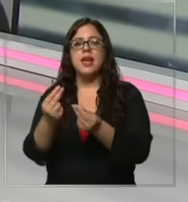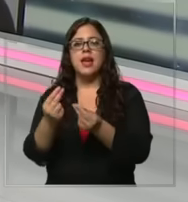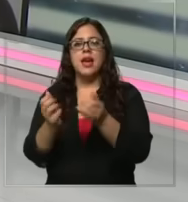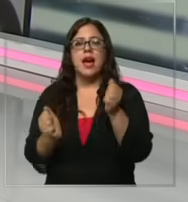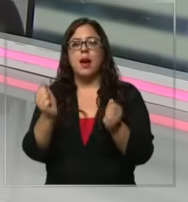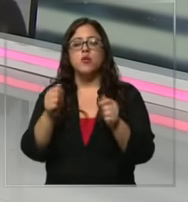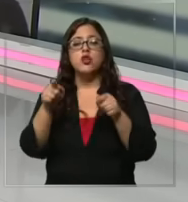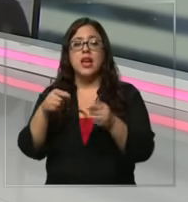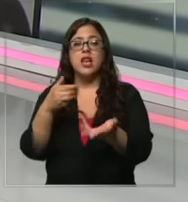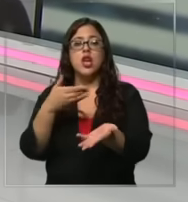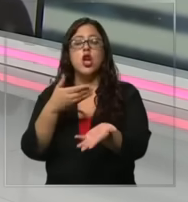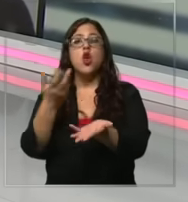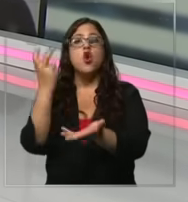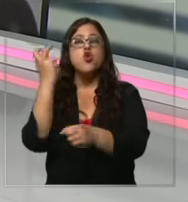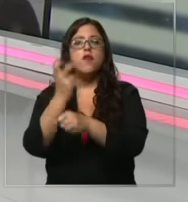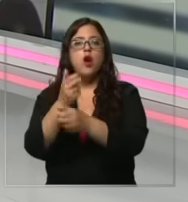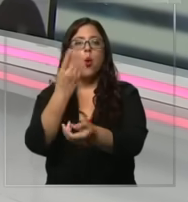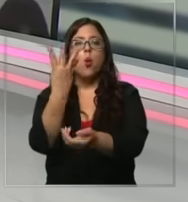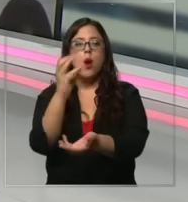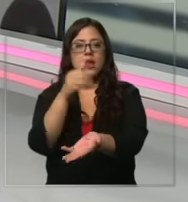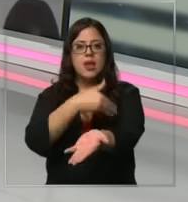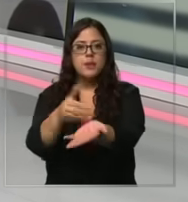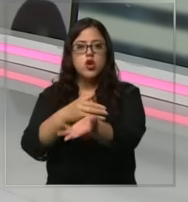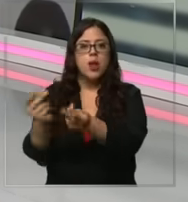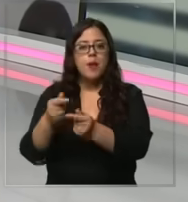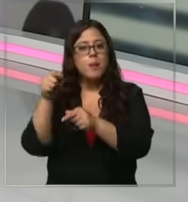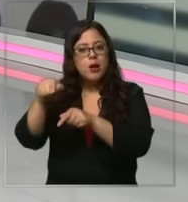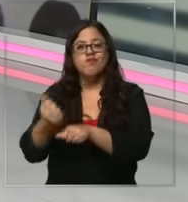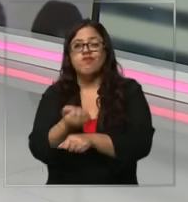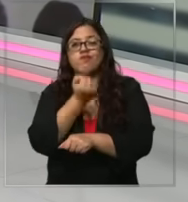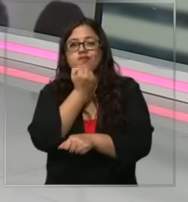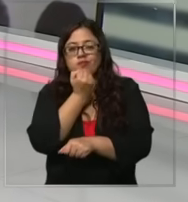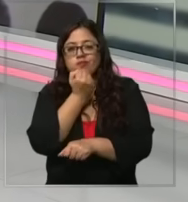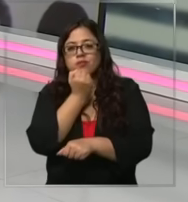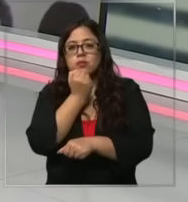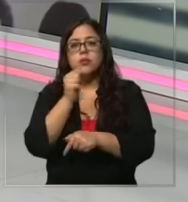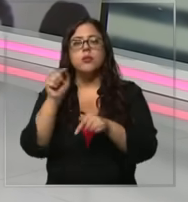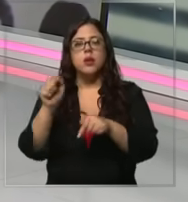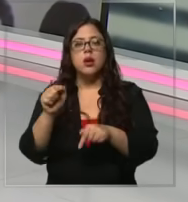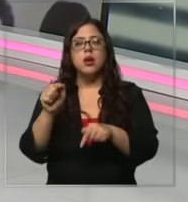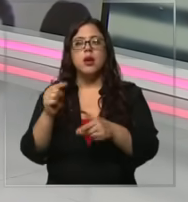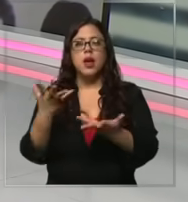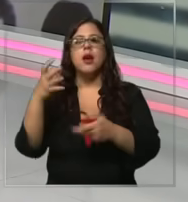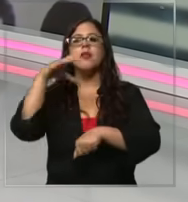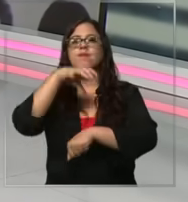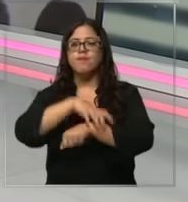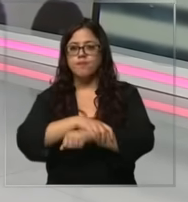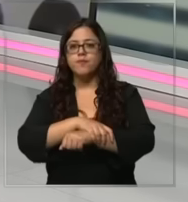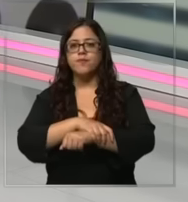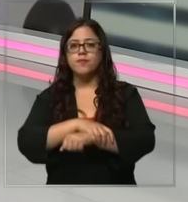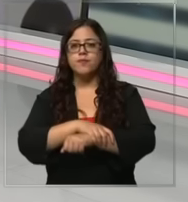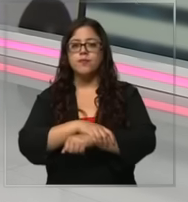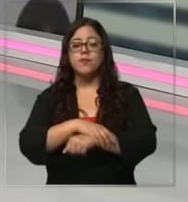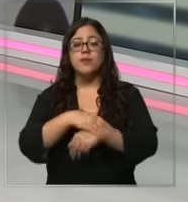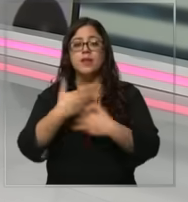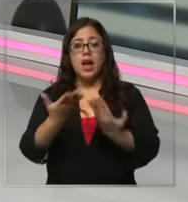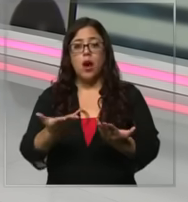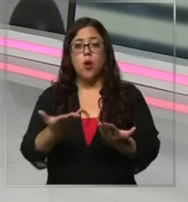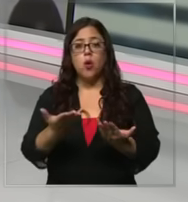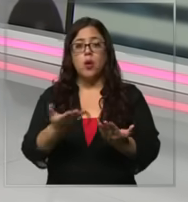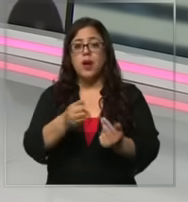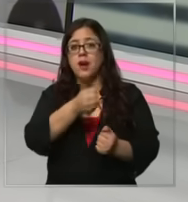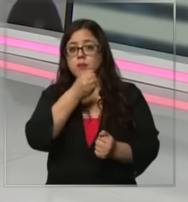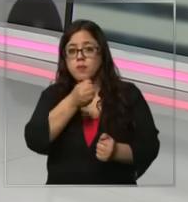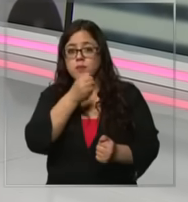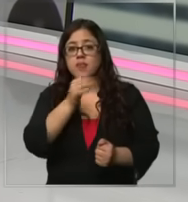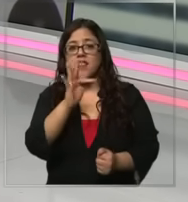llevaron 40 millones de pesos. Pero cometieron errores que finalmente permitieron su captura. Fabián Acevedo tiene